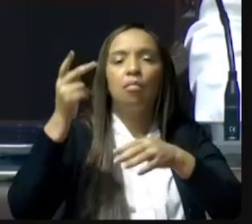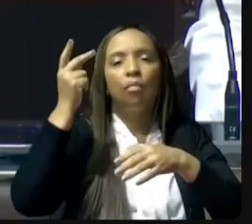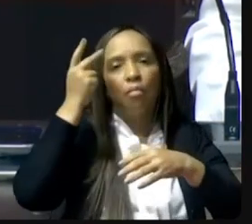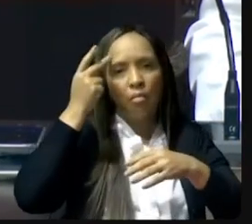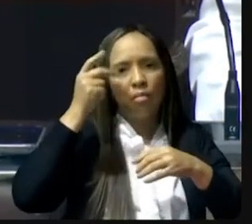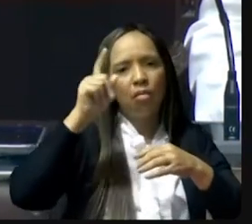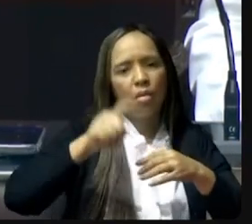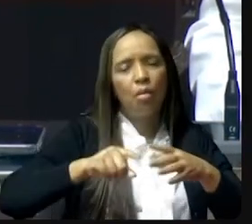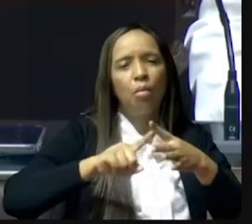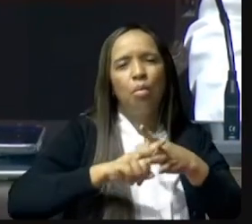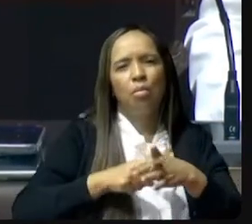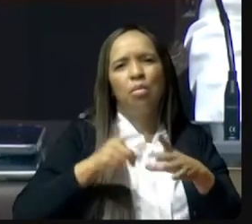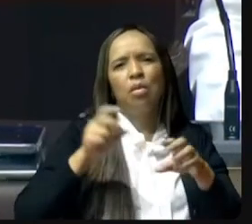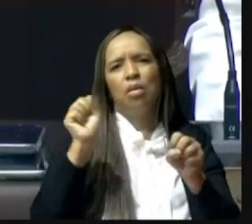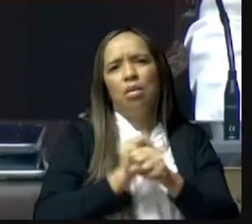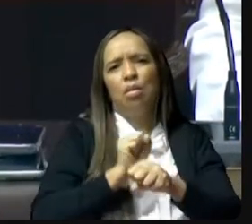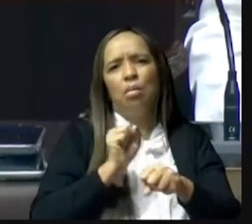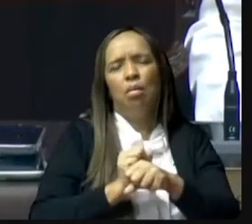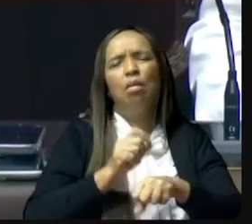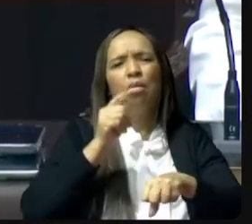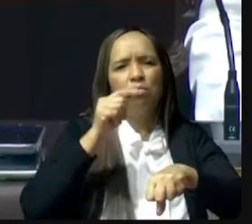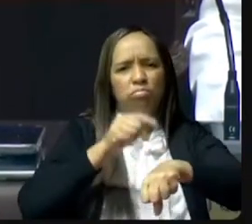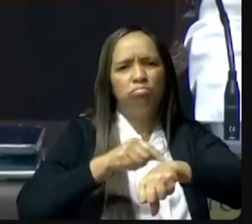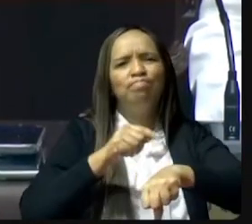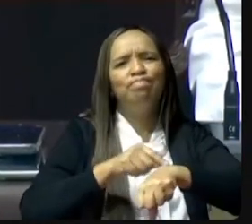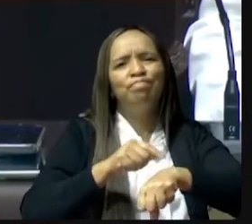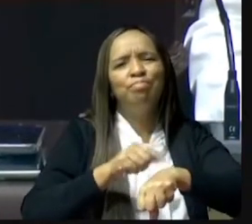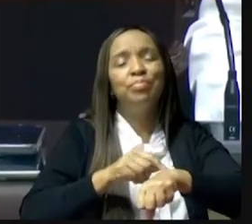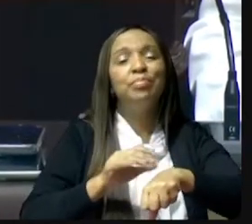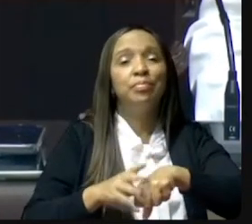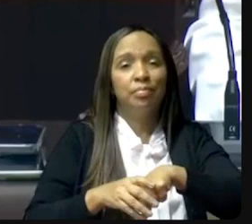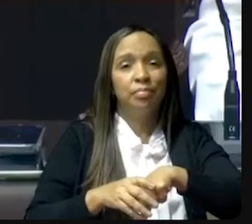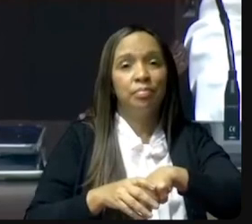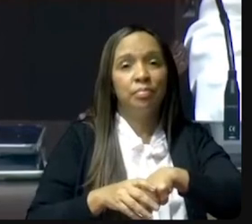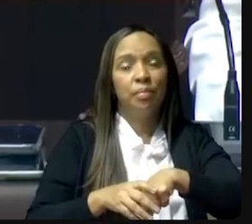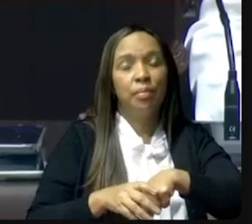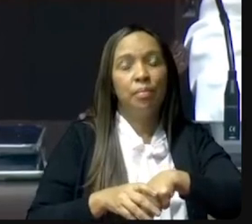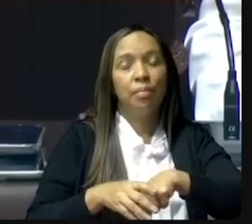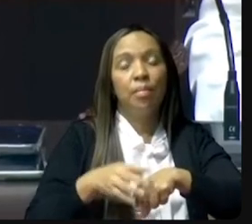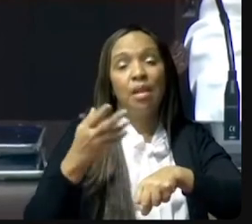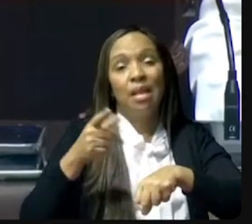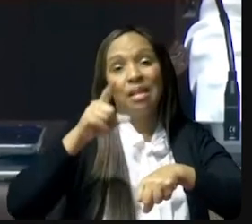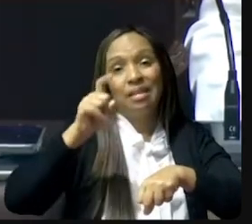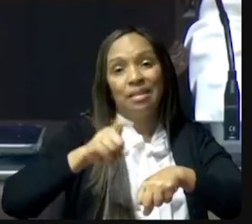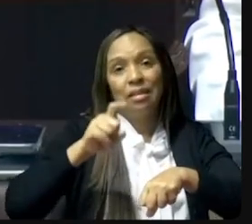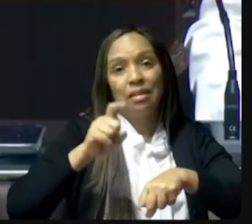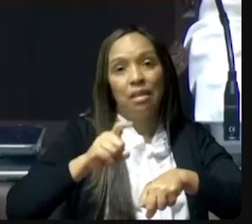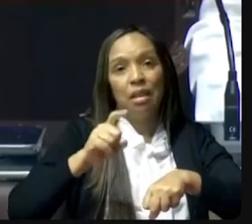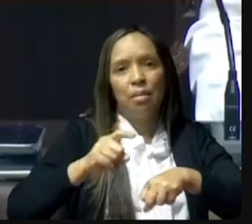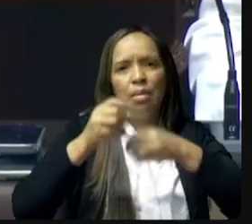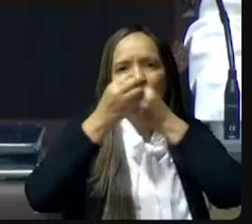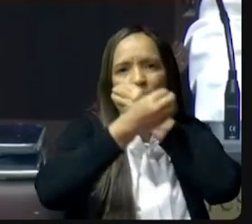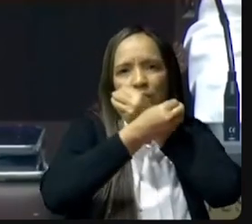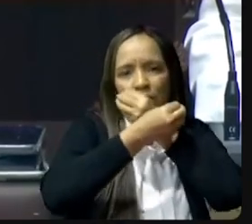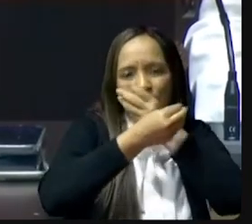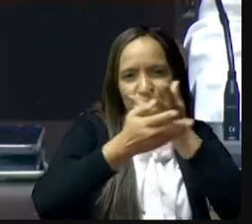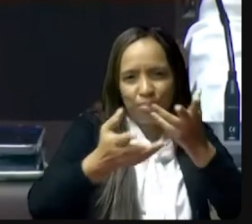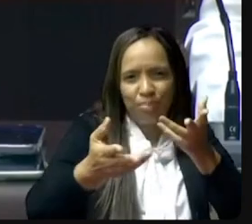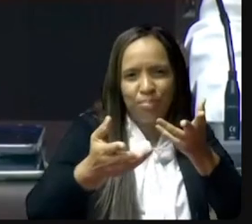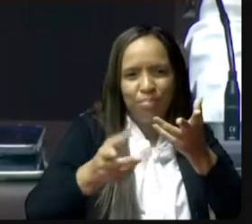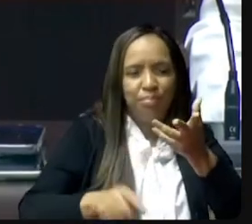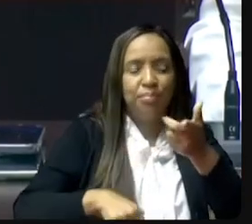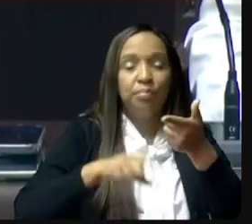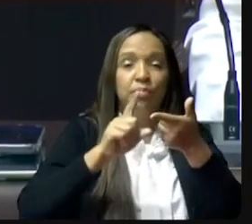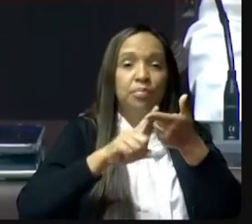bloque soberano debe estar El Vocero si El Vocero no está ASUME el Vice Vocero si el vicero